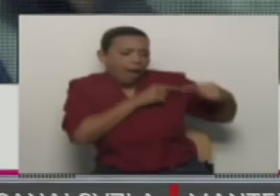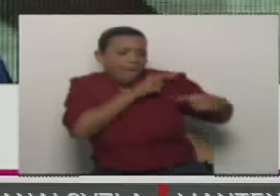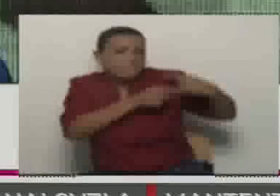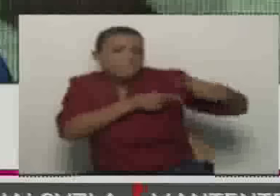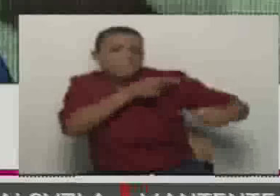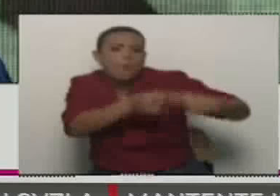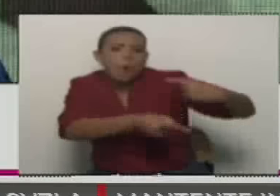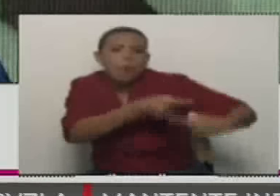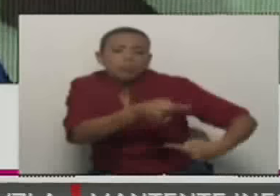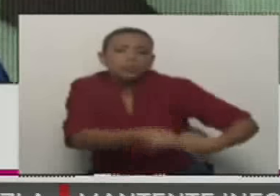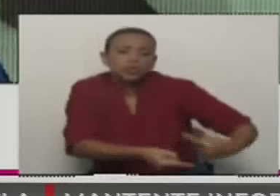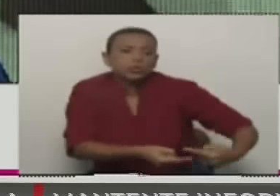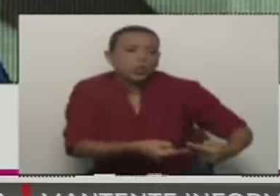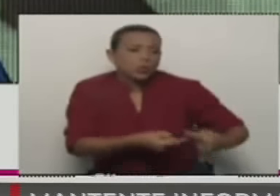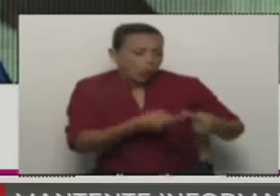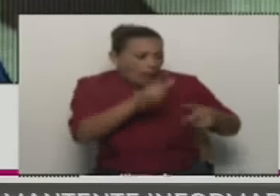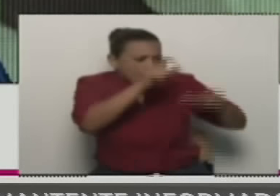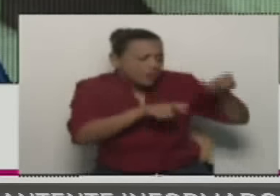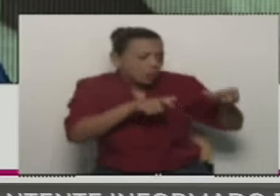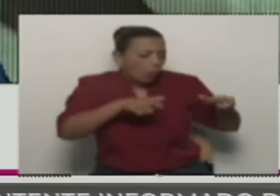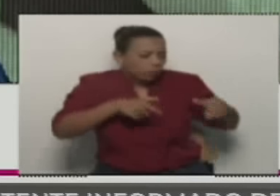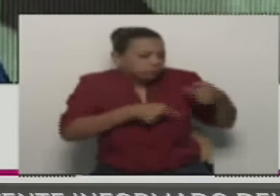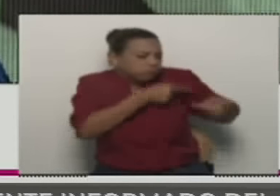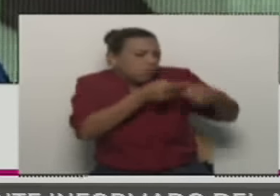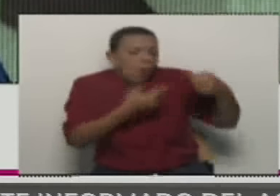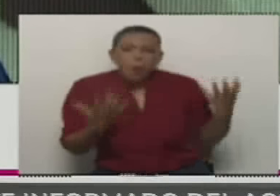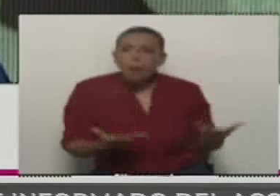Somos creación y evolución. Cuando fuimos creados,